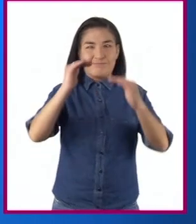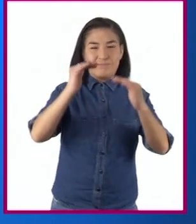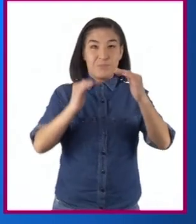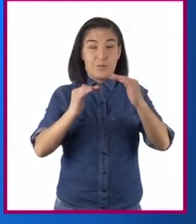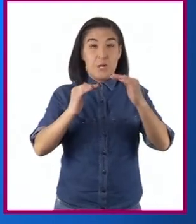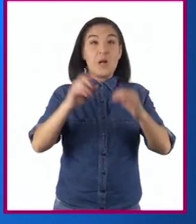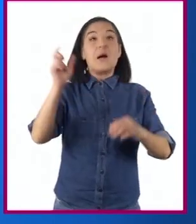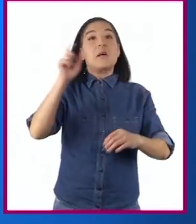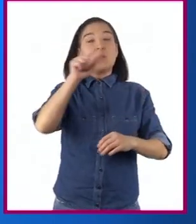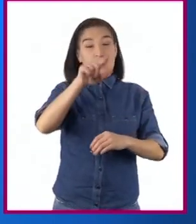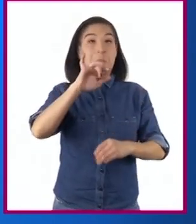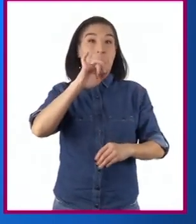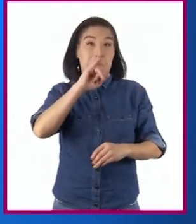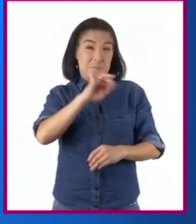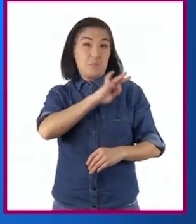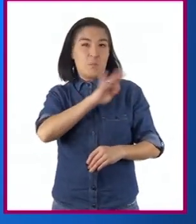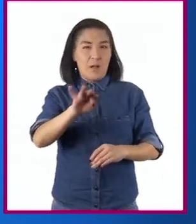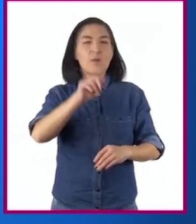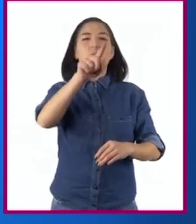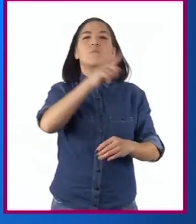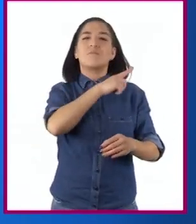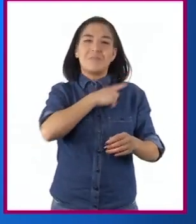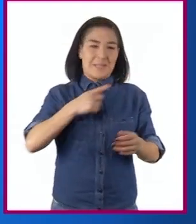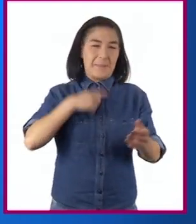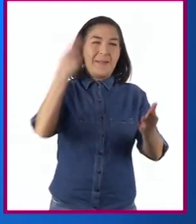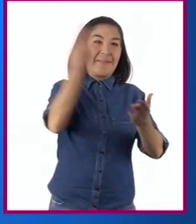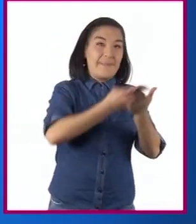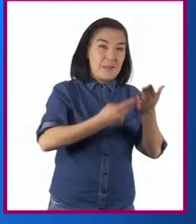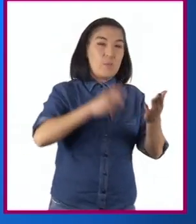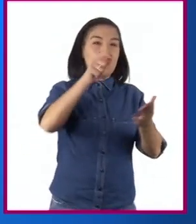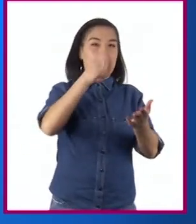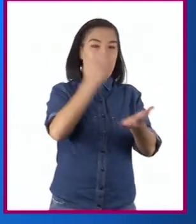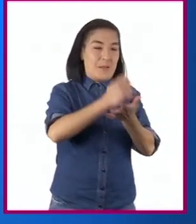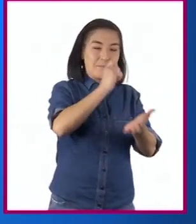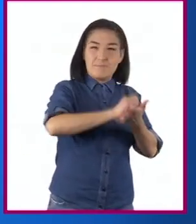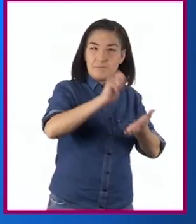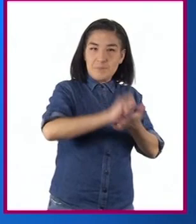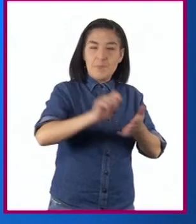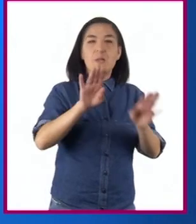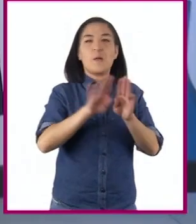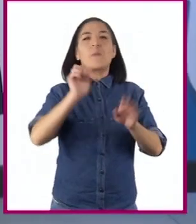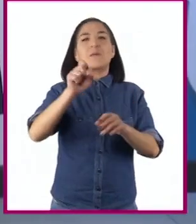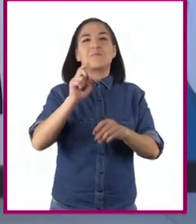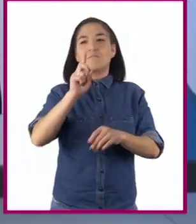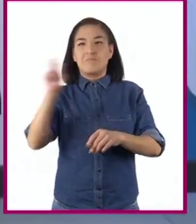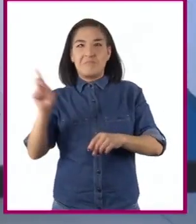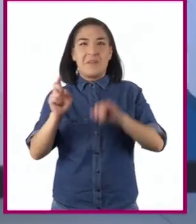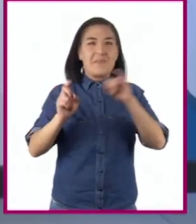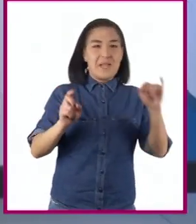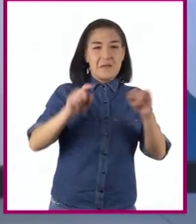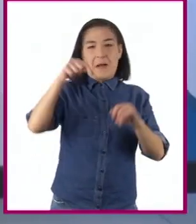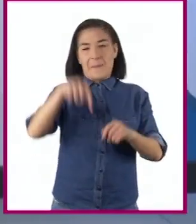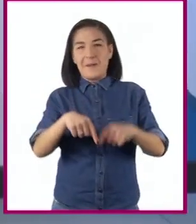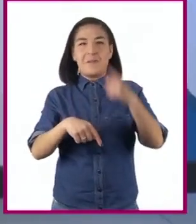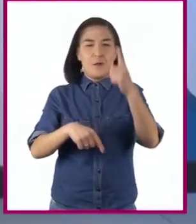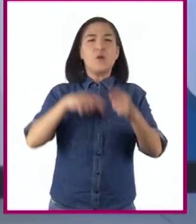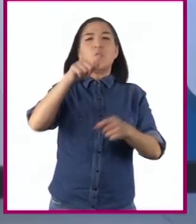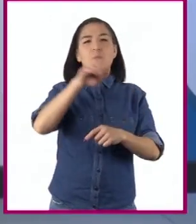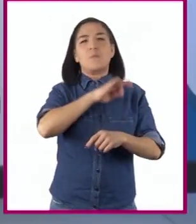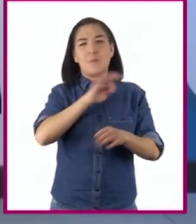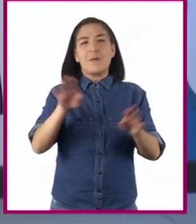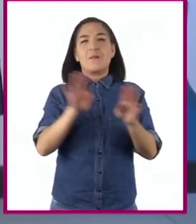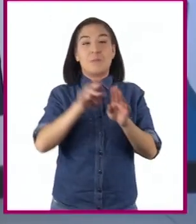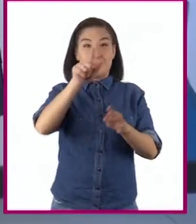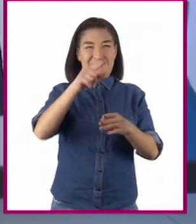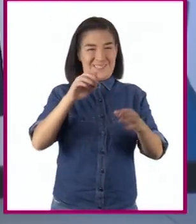si les es posible, dibujen el diagrama en donde señalen todas las fuerzas y sus direcciones. Si realizas el experimento del